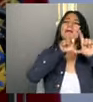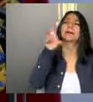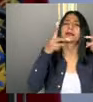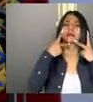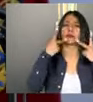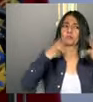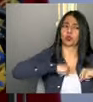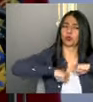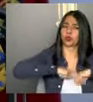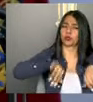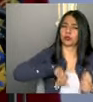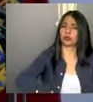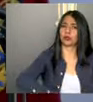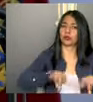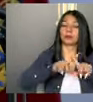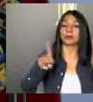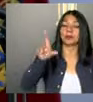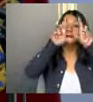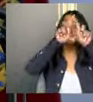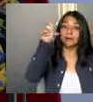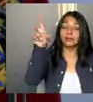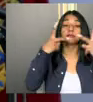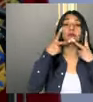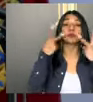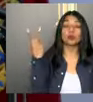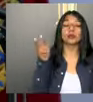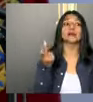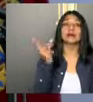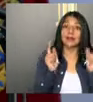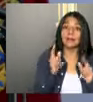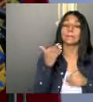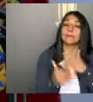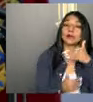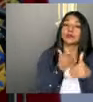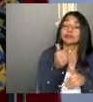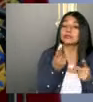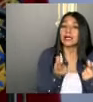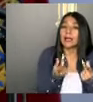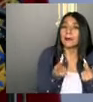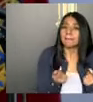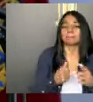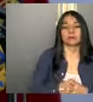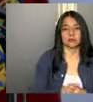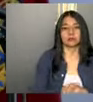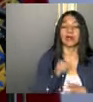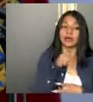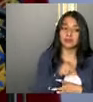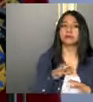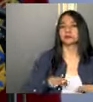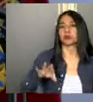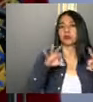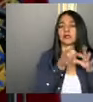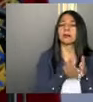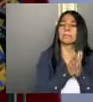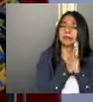además, ojo, veamos que las empresas deben tener agilidad en sus procesos, ¿sí? Yo creo que donde más debemos demandar